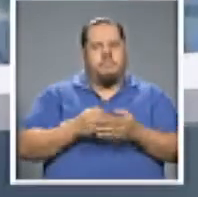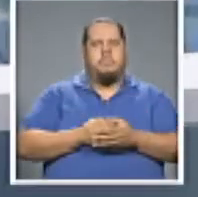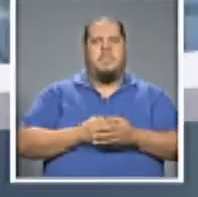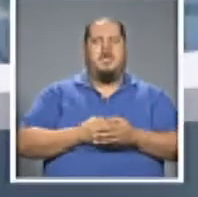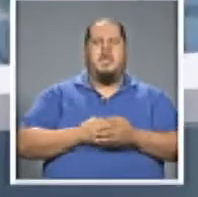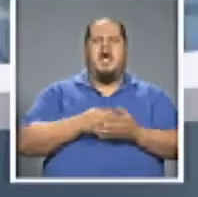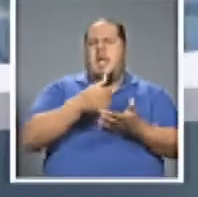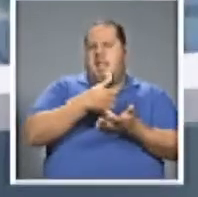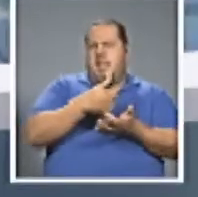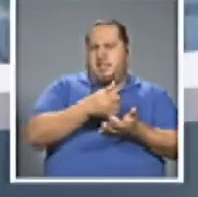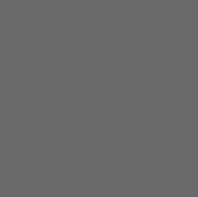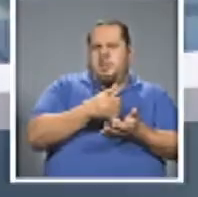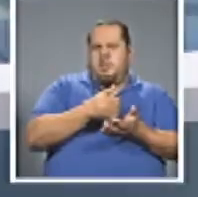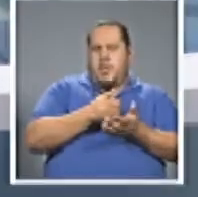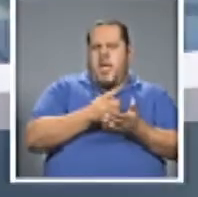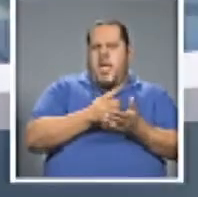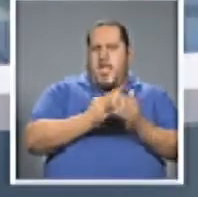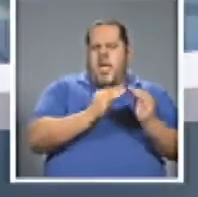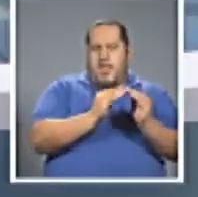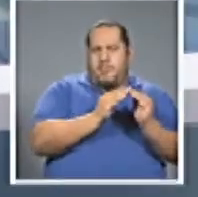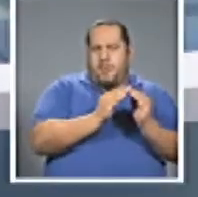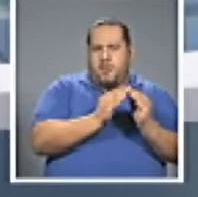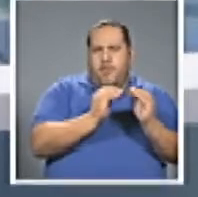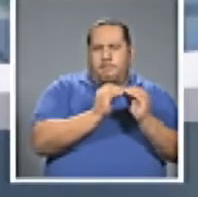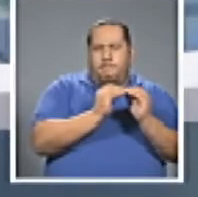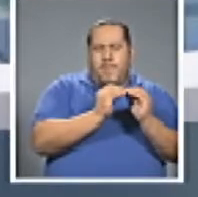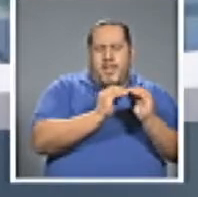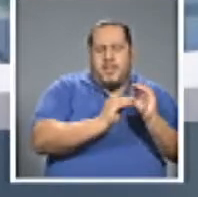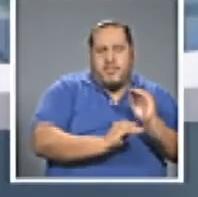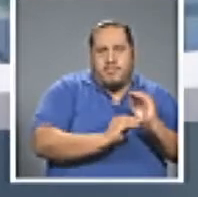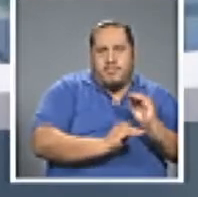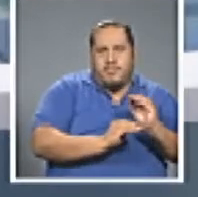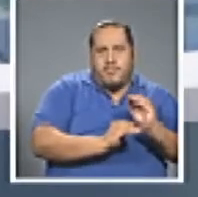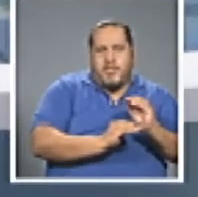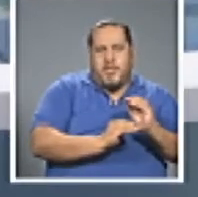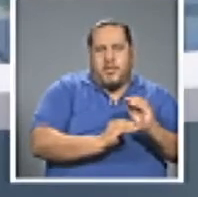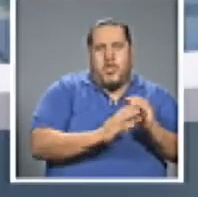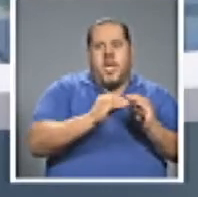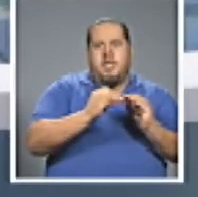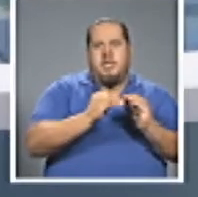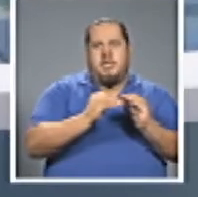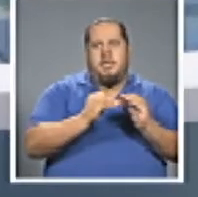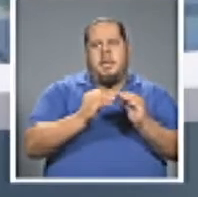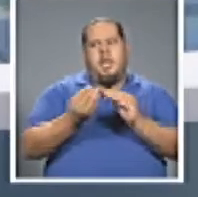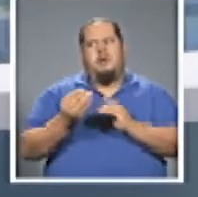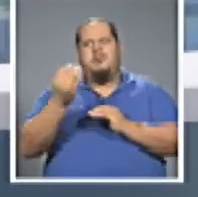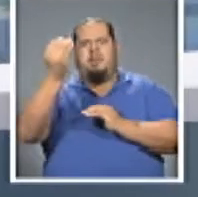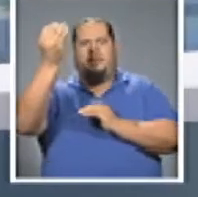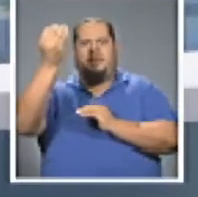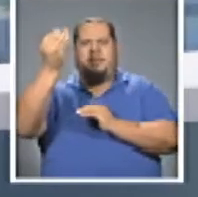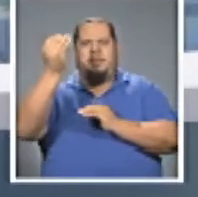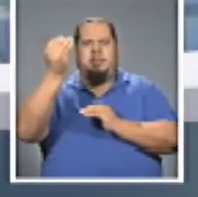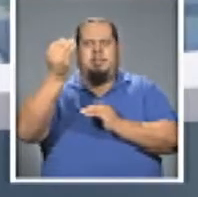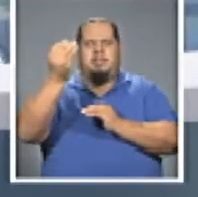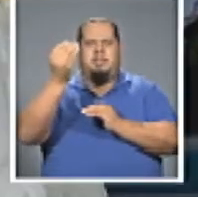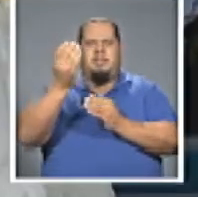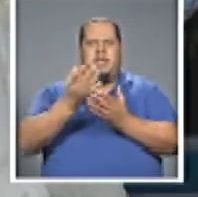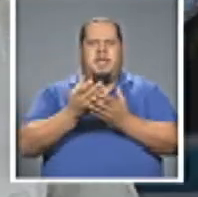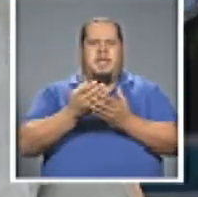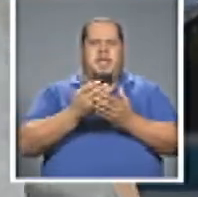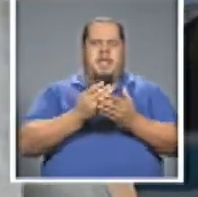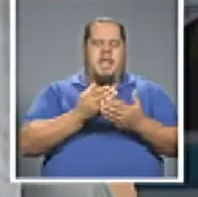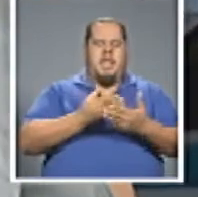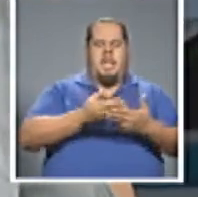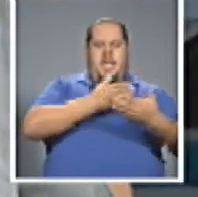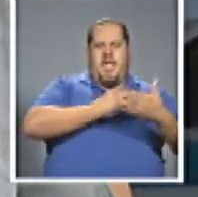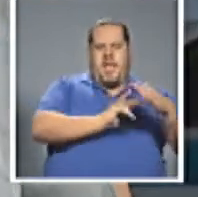debilidades son en la población más pequeña y en la población un poco más grande de la niñez costarricense. Vemos en el preescolar y